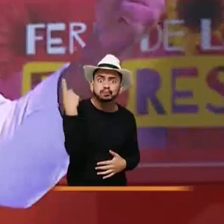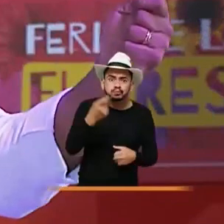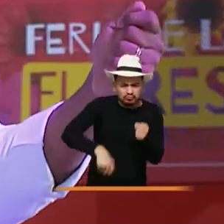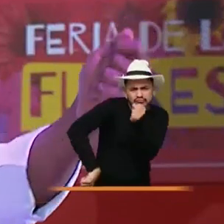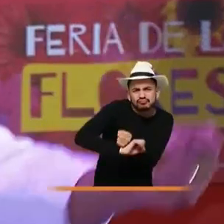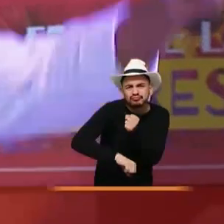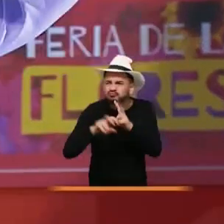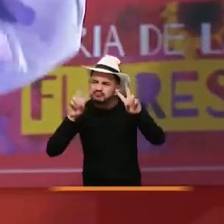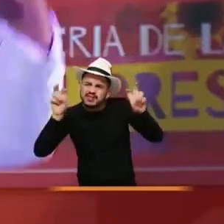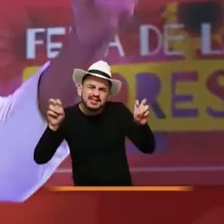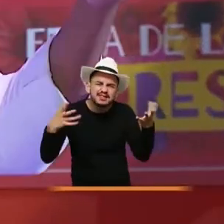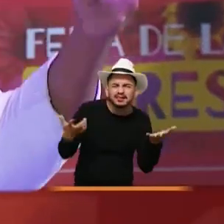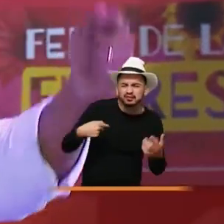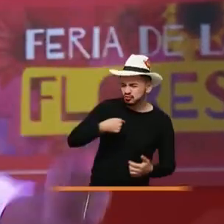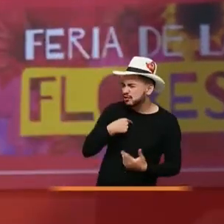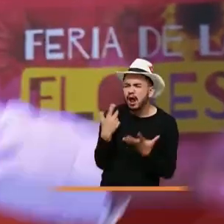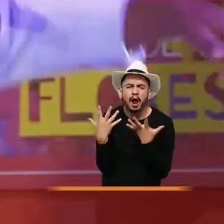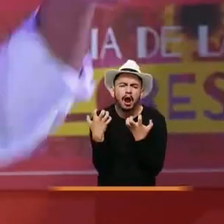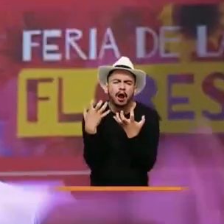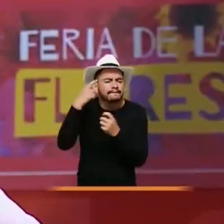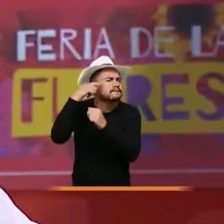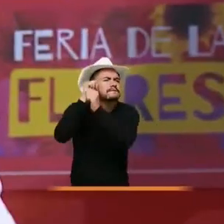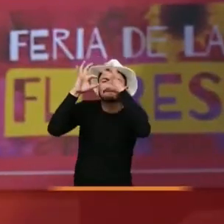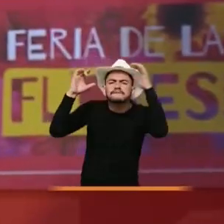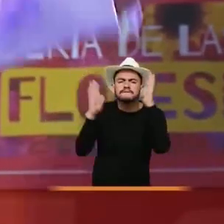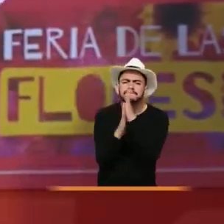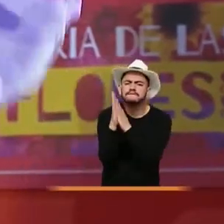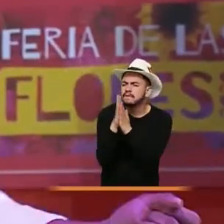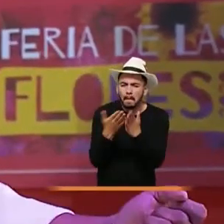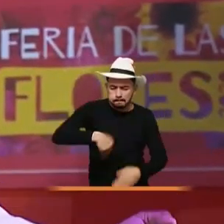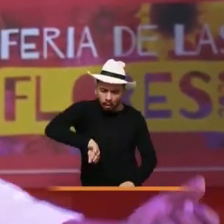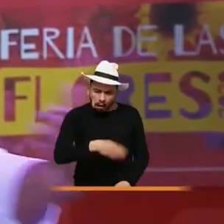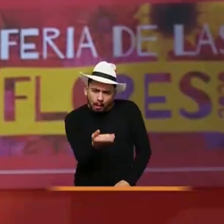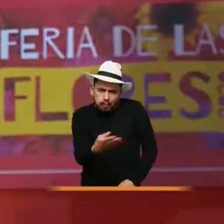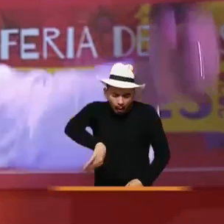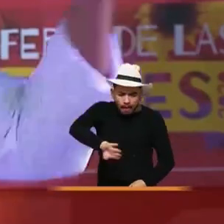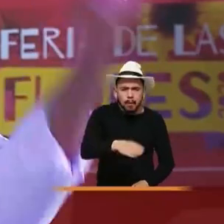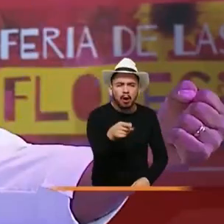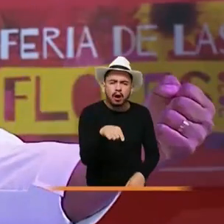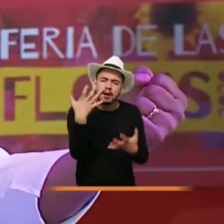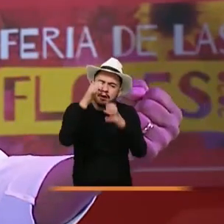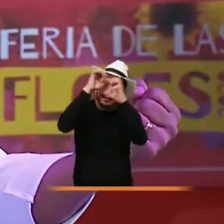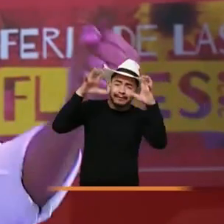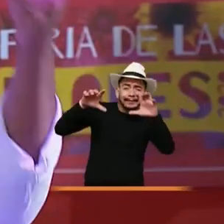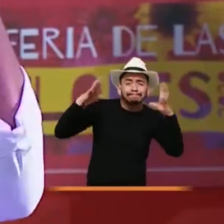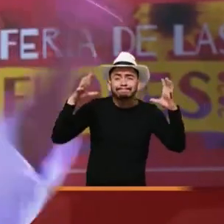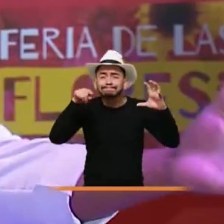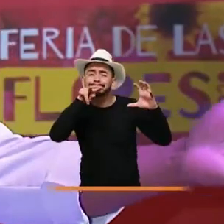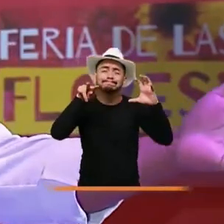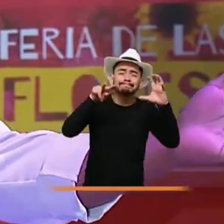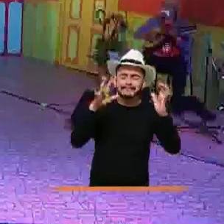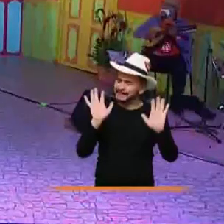y soñaba ser jugador más no le tengo el destino y me volví